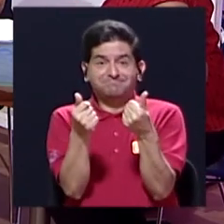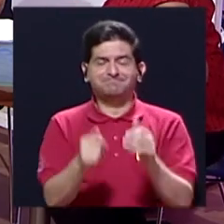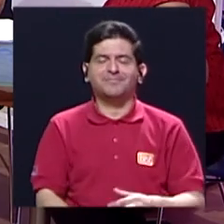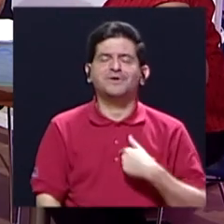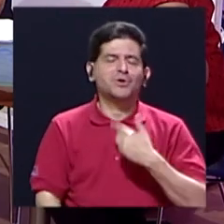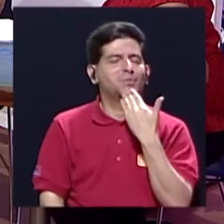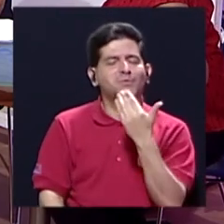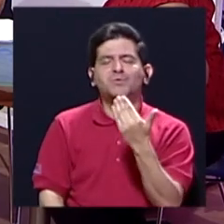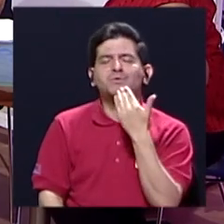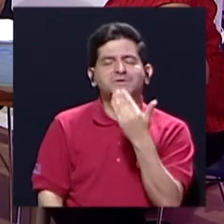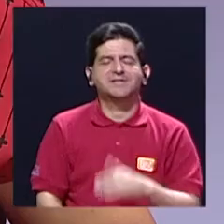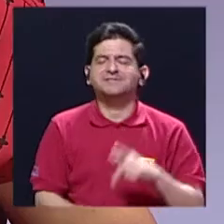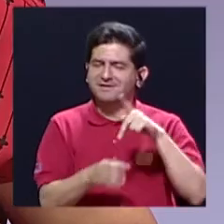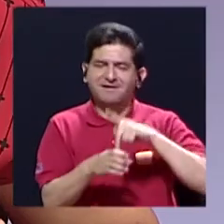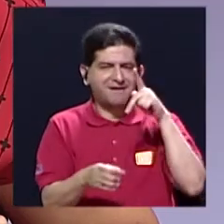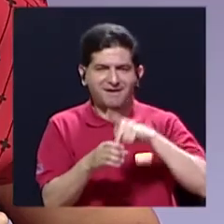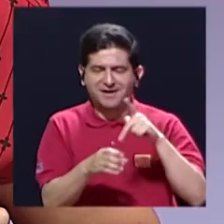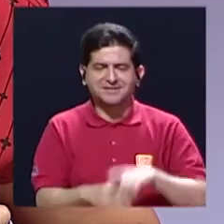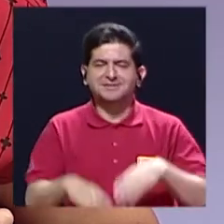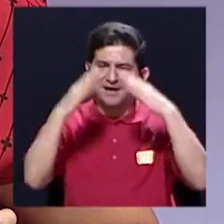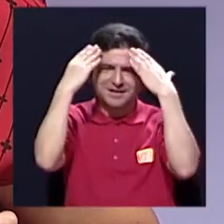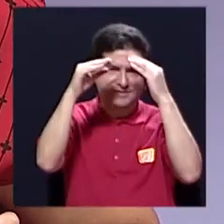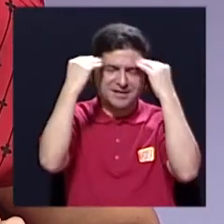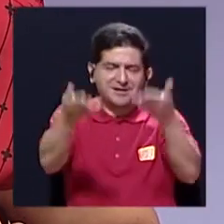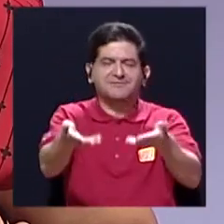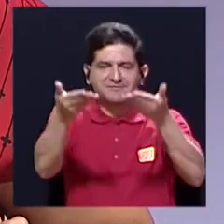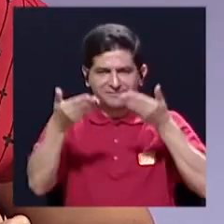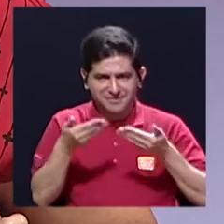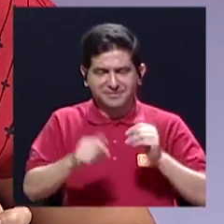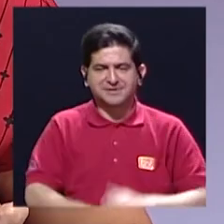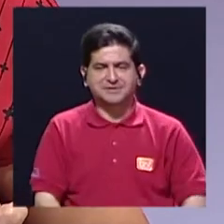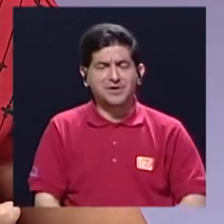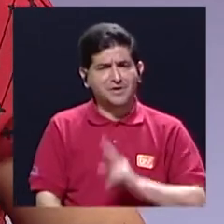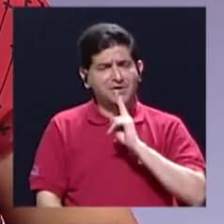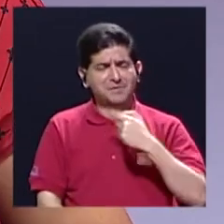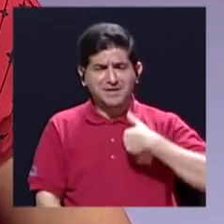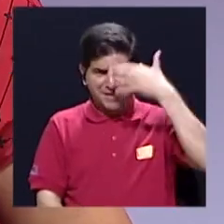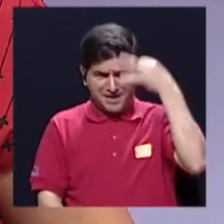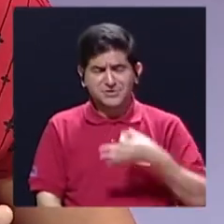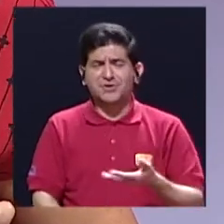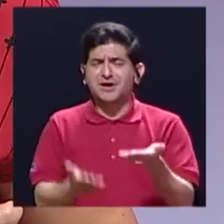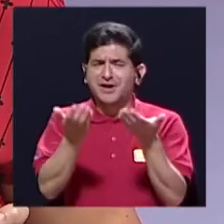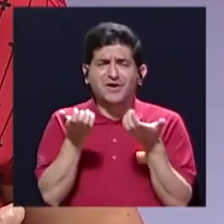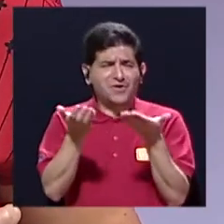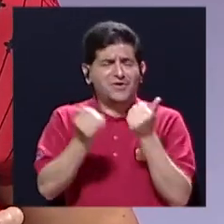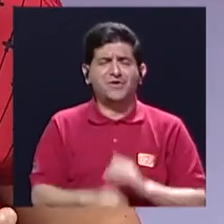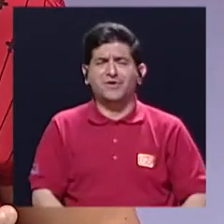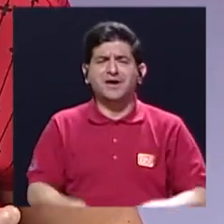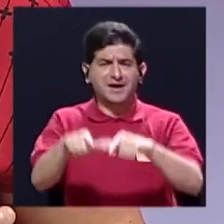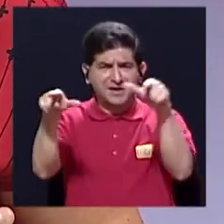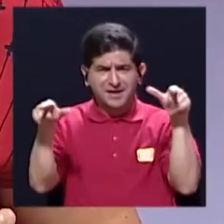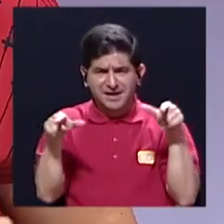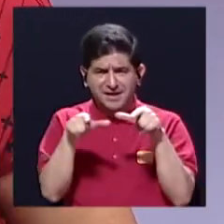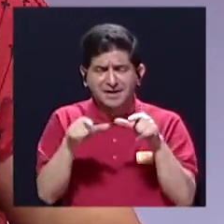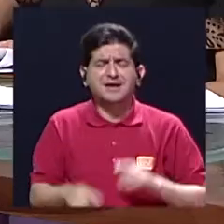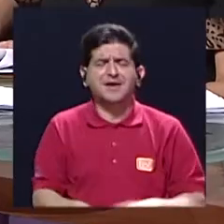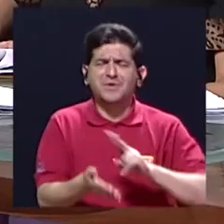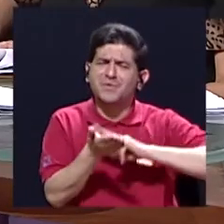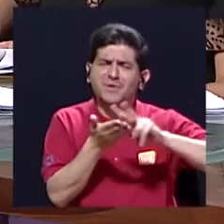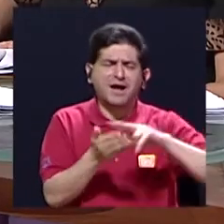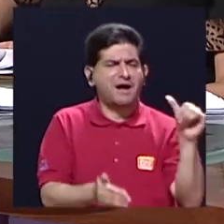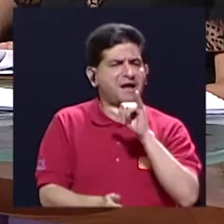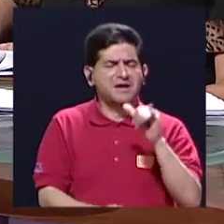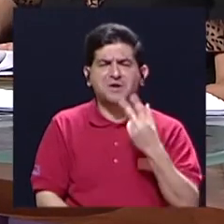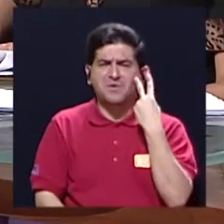Yo les agradezco su participación, la información que nos brindaron. En realidad yo creo que lo que no queremos es ver las instalaciones a esas zonas verdes,